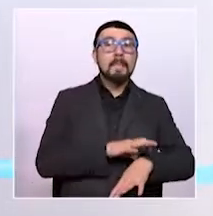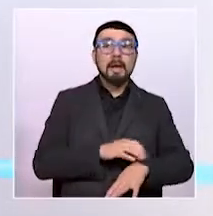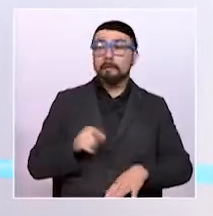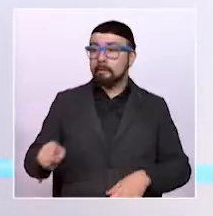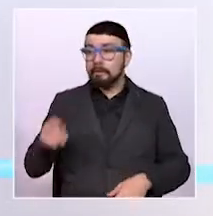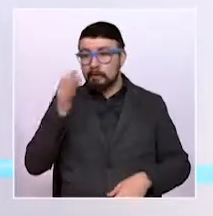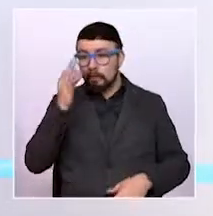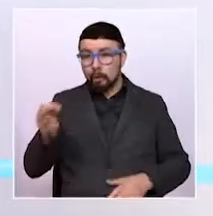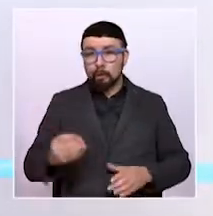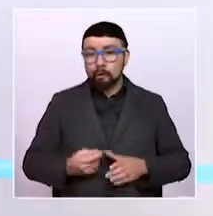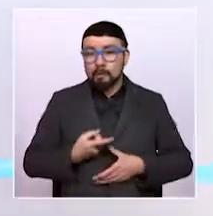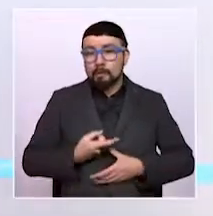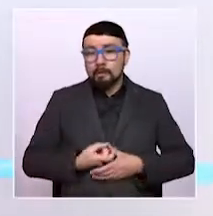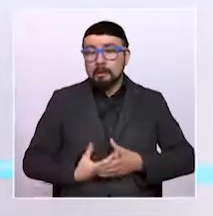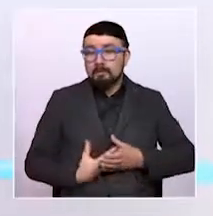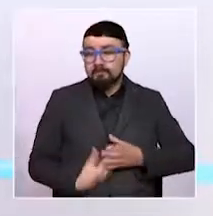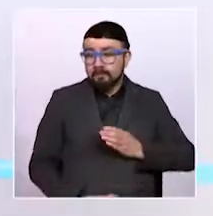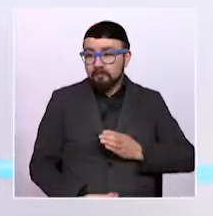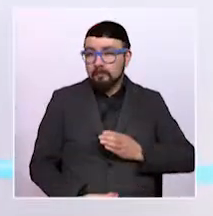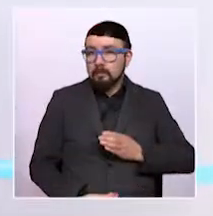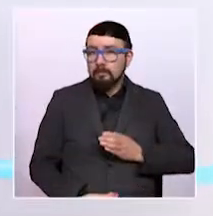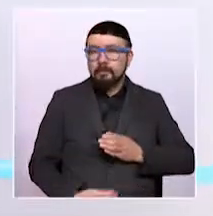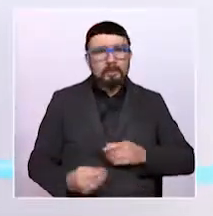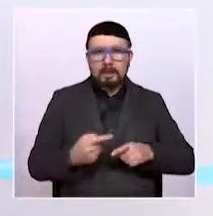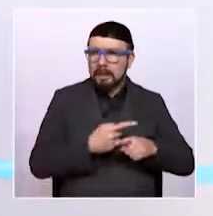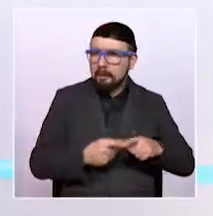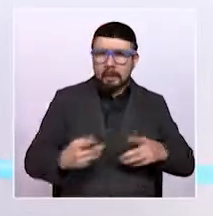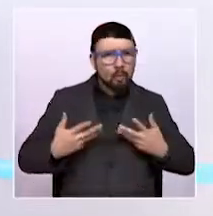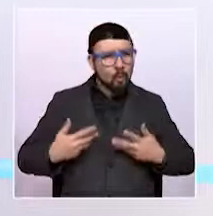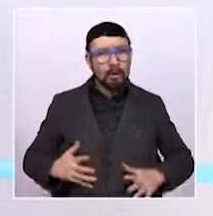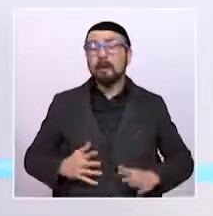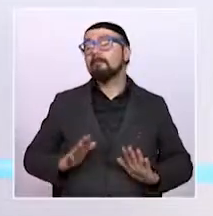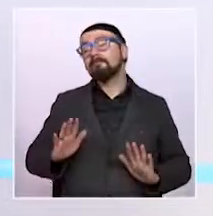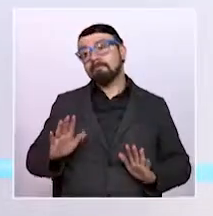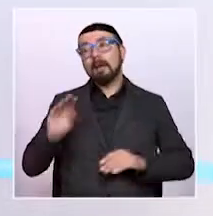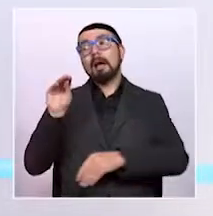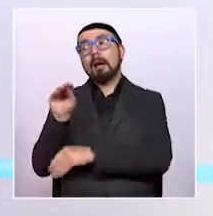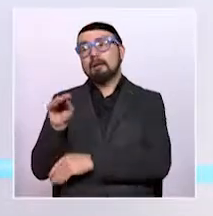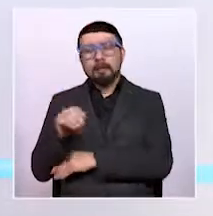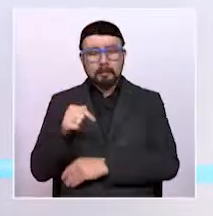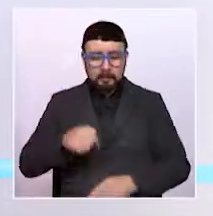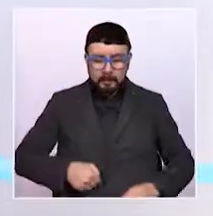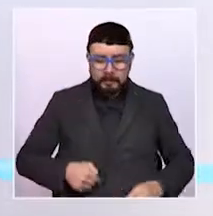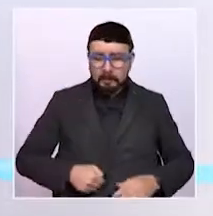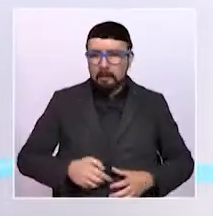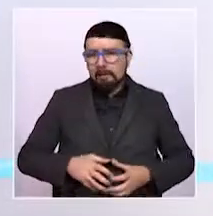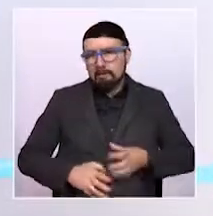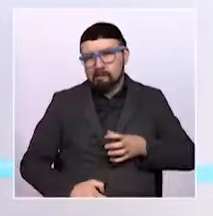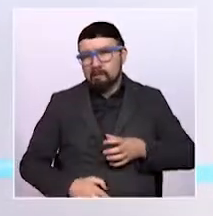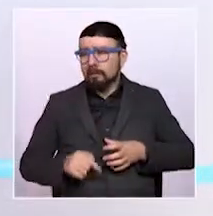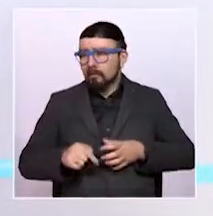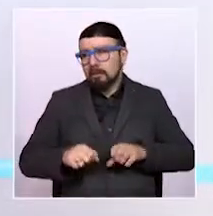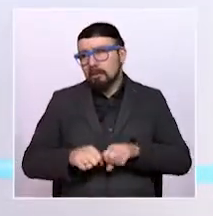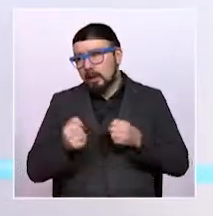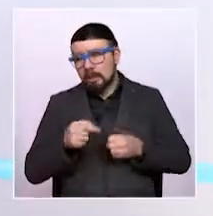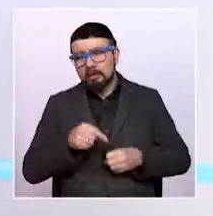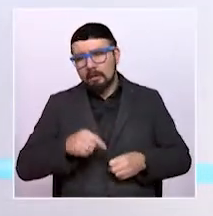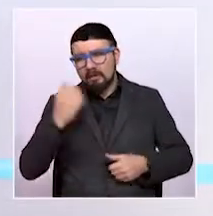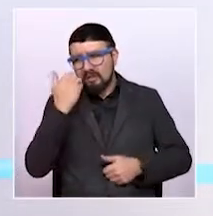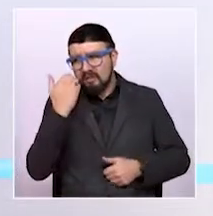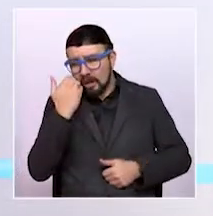en la semana que sea exponerle a la paciente en caso de alguna malformación o alguna eventualidad con la mamá o el bebé